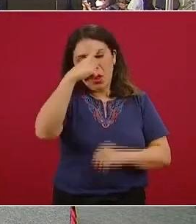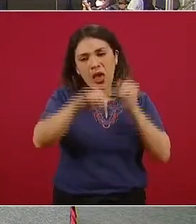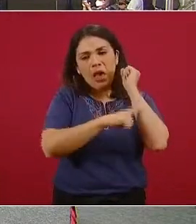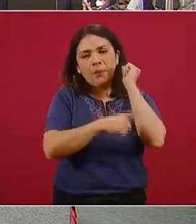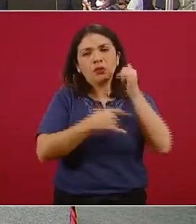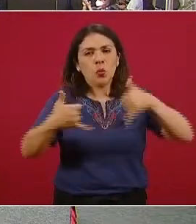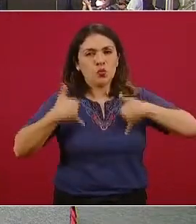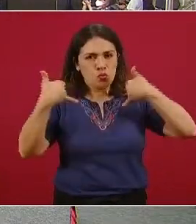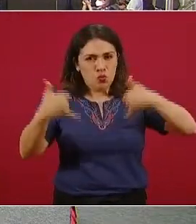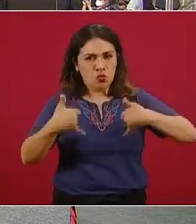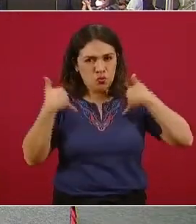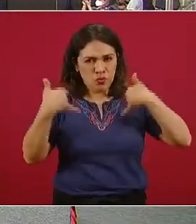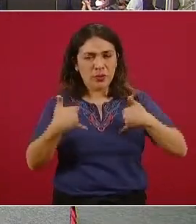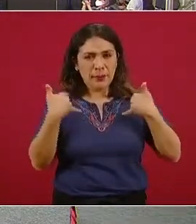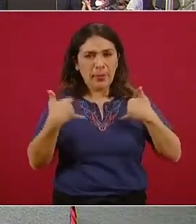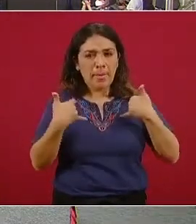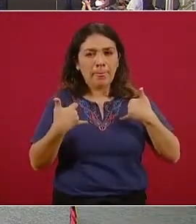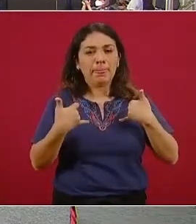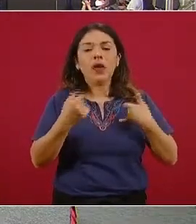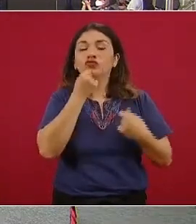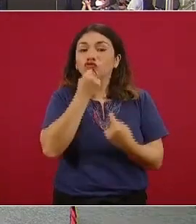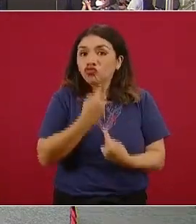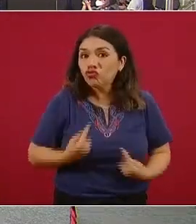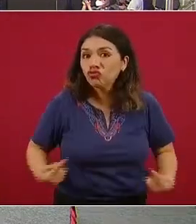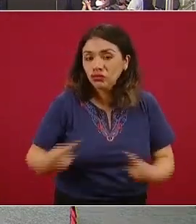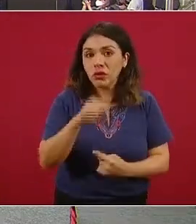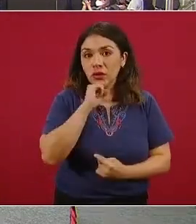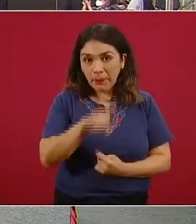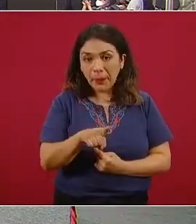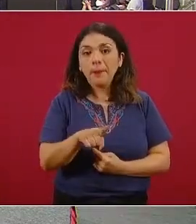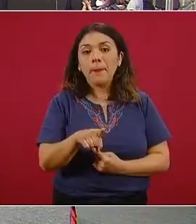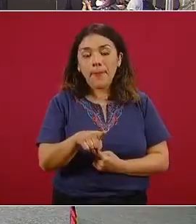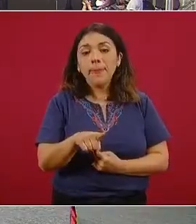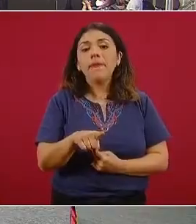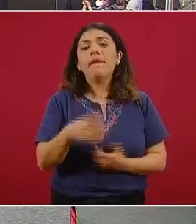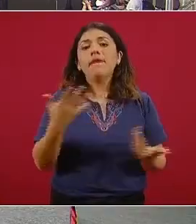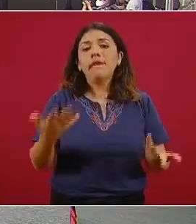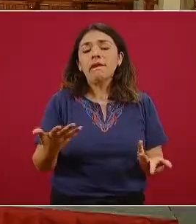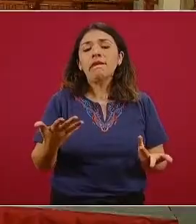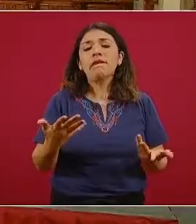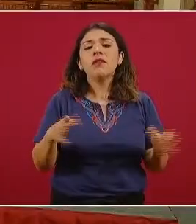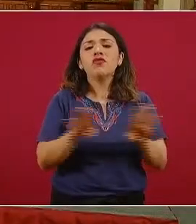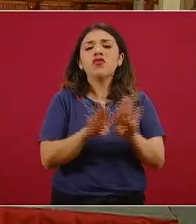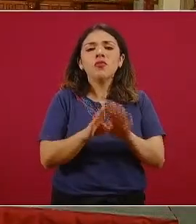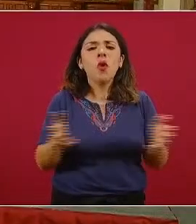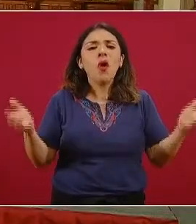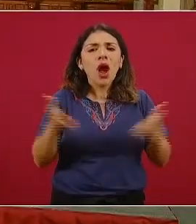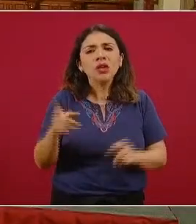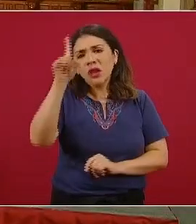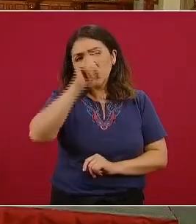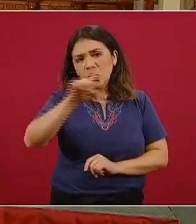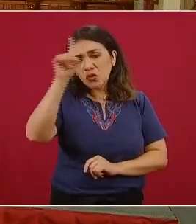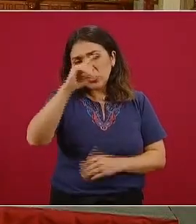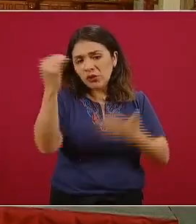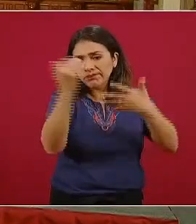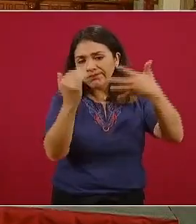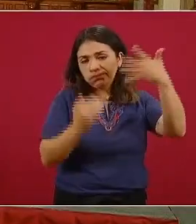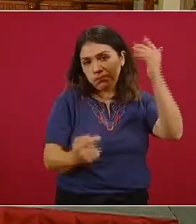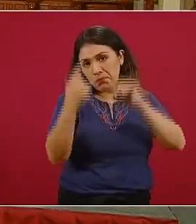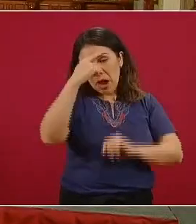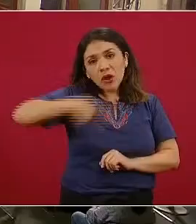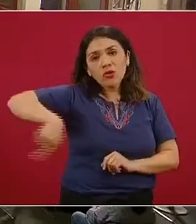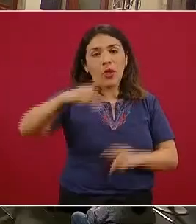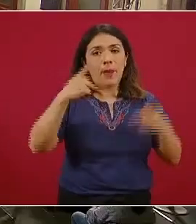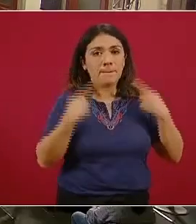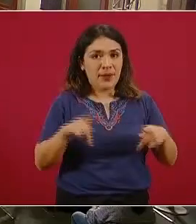embarazo en adolescentes, el embarazo en niñas y algunas acciones, recomendaciones que tenemos para la